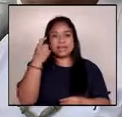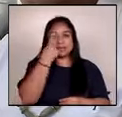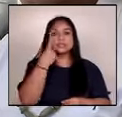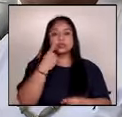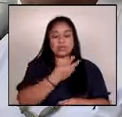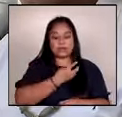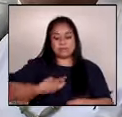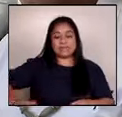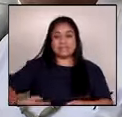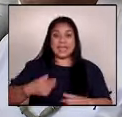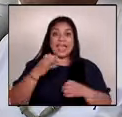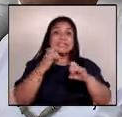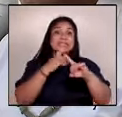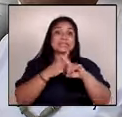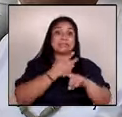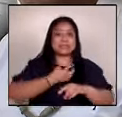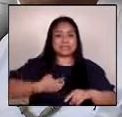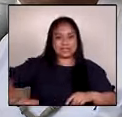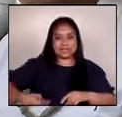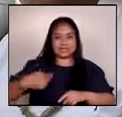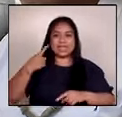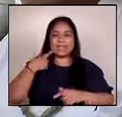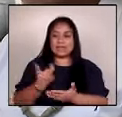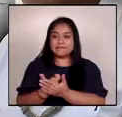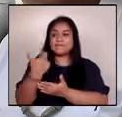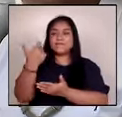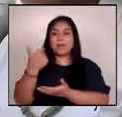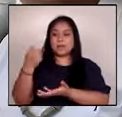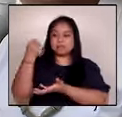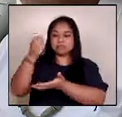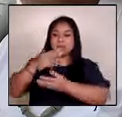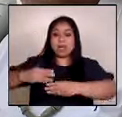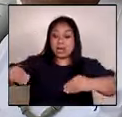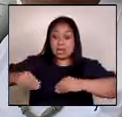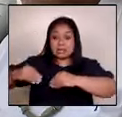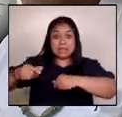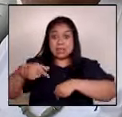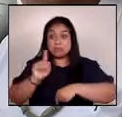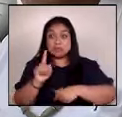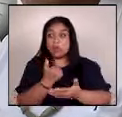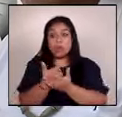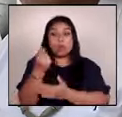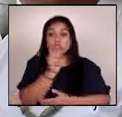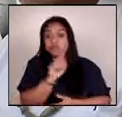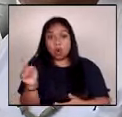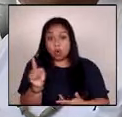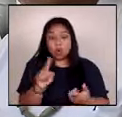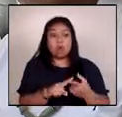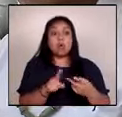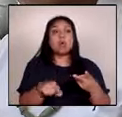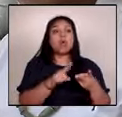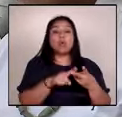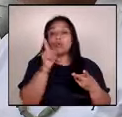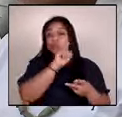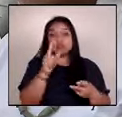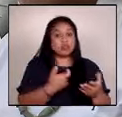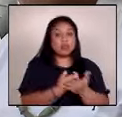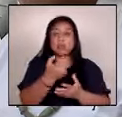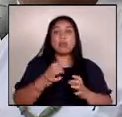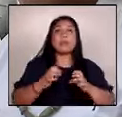inversión para construir las oficinas de la ANAM. Eso no se dio, no se compró el terreno, no se compró el edificio.